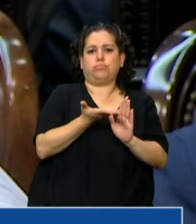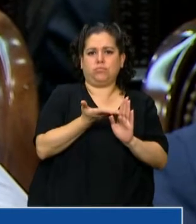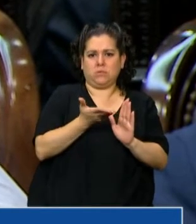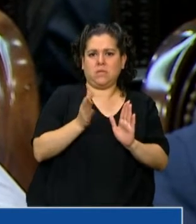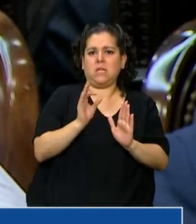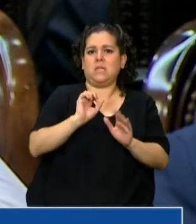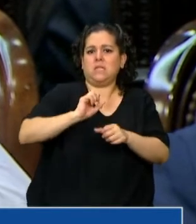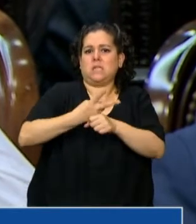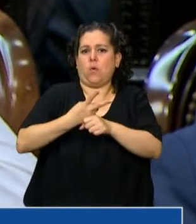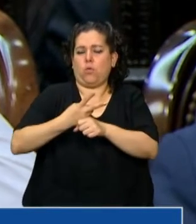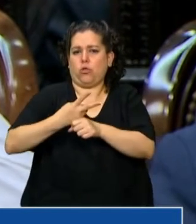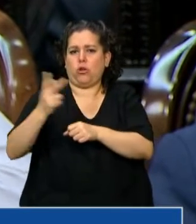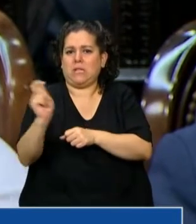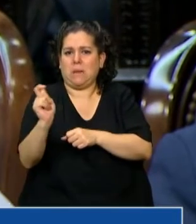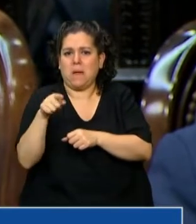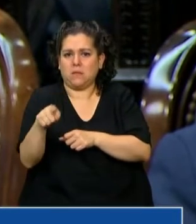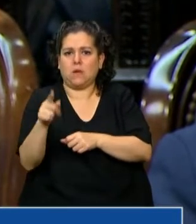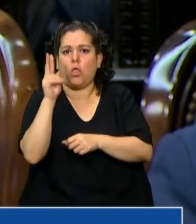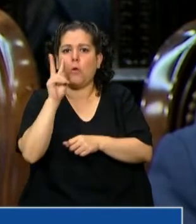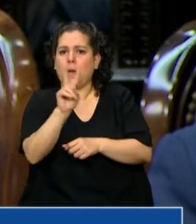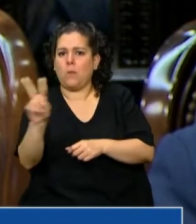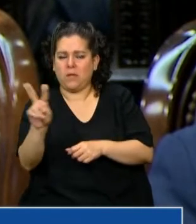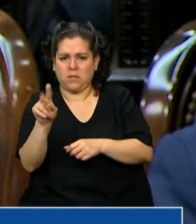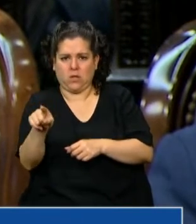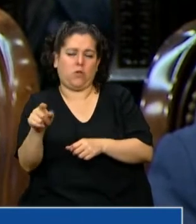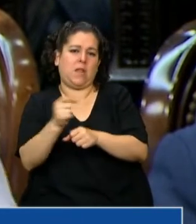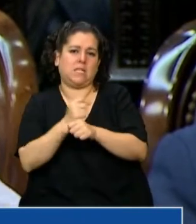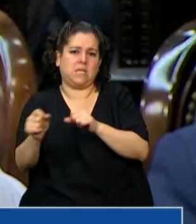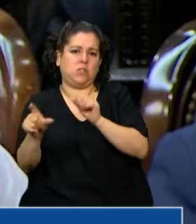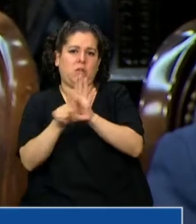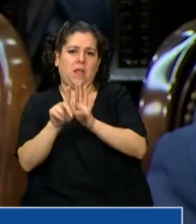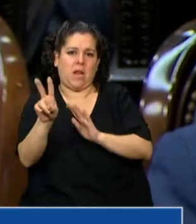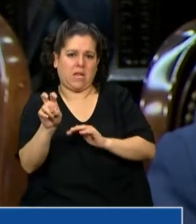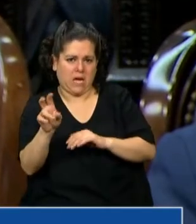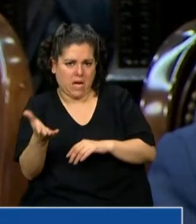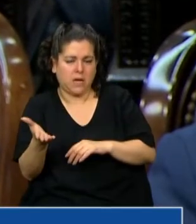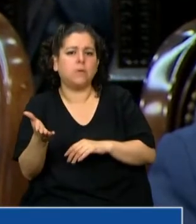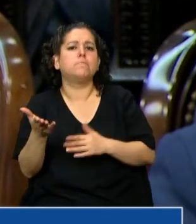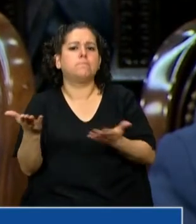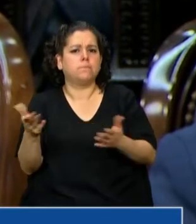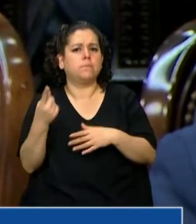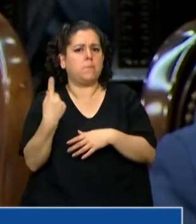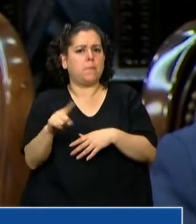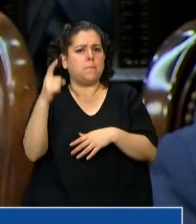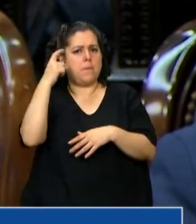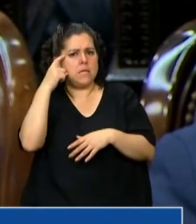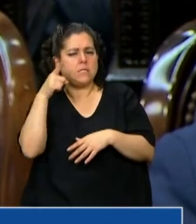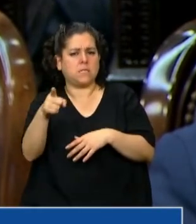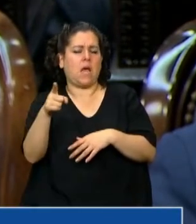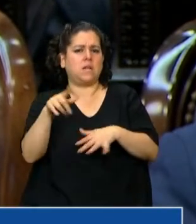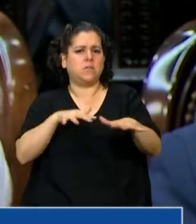en el segundo trimestre del 2022, mucho después de la sanción de la ley de alquileres. Es mucho más razonable pensar que tiene que ver con la